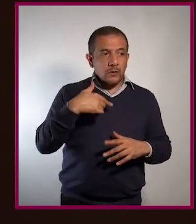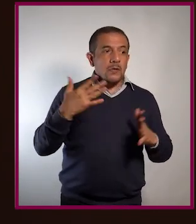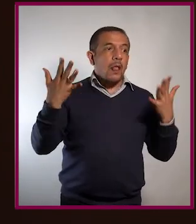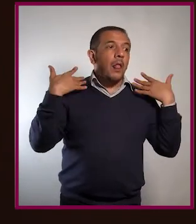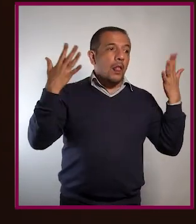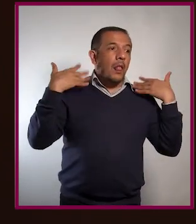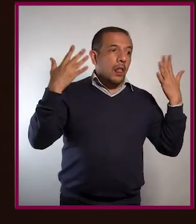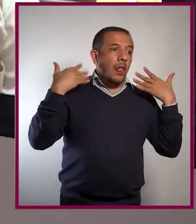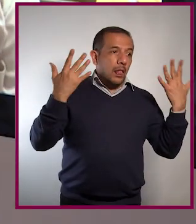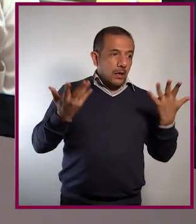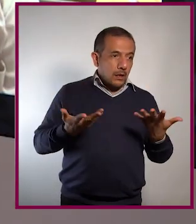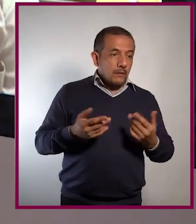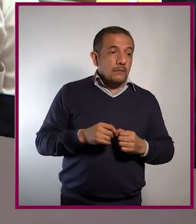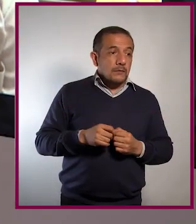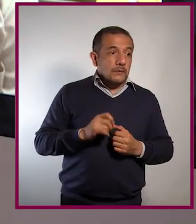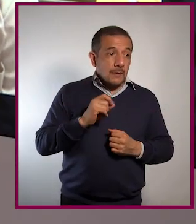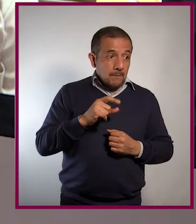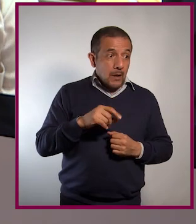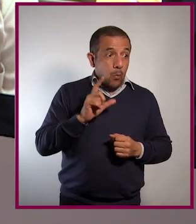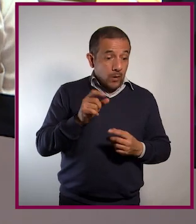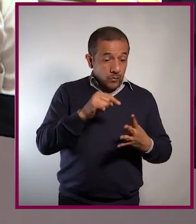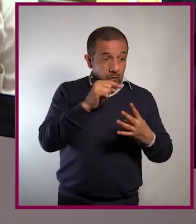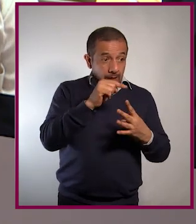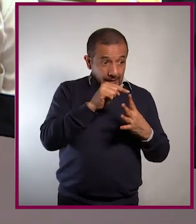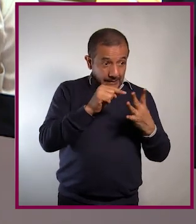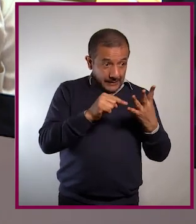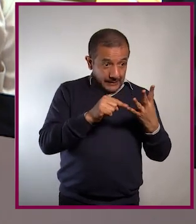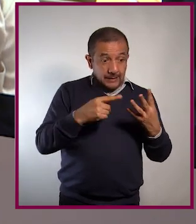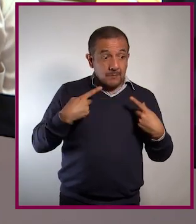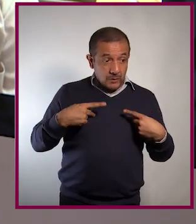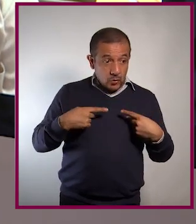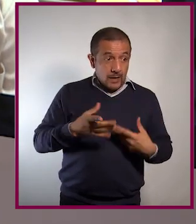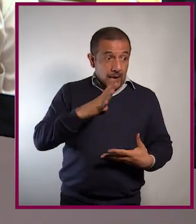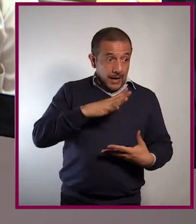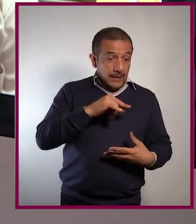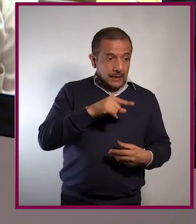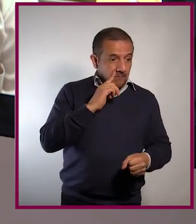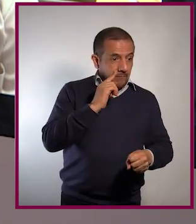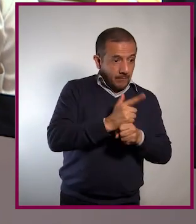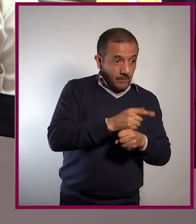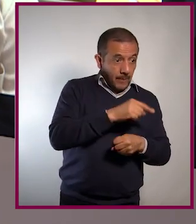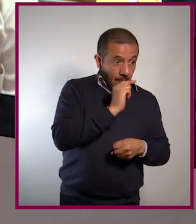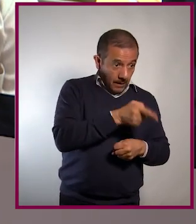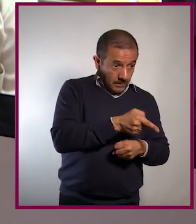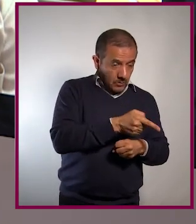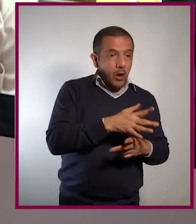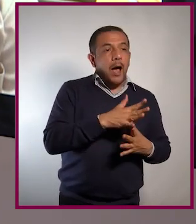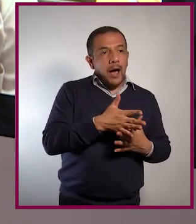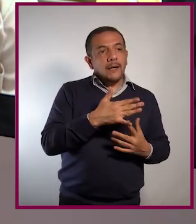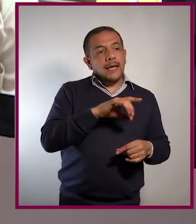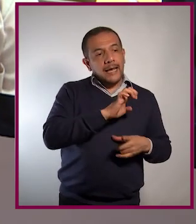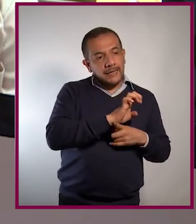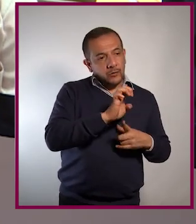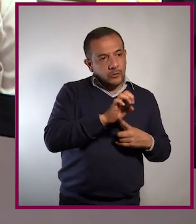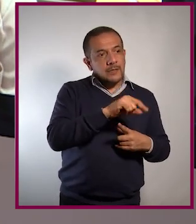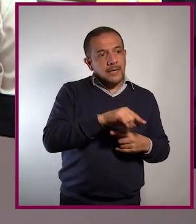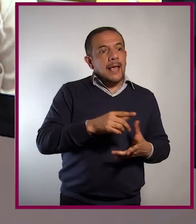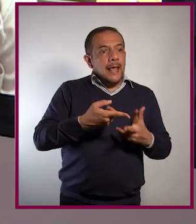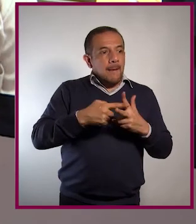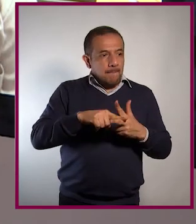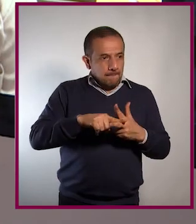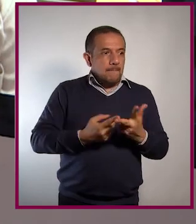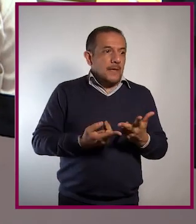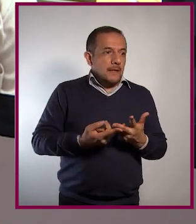sudores en la noche. Y entonces, cuando estos pacientes se detectan rápido, pues se